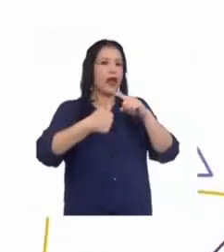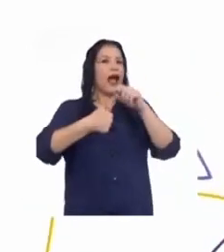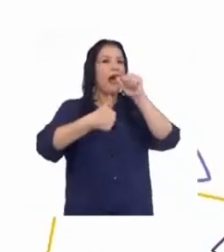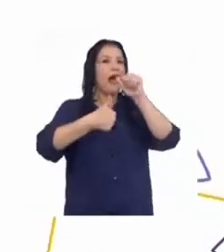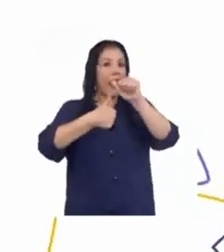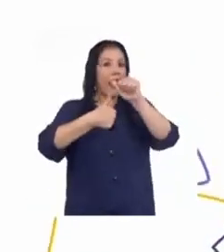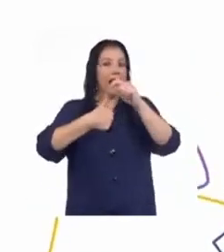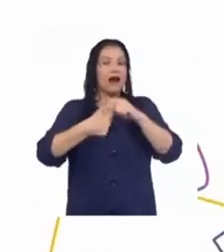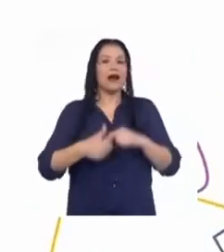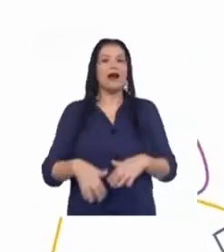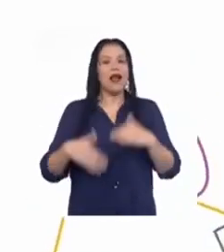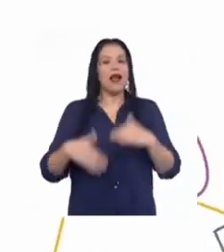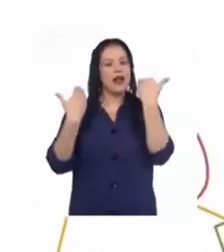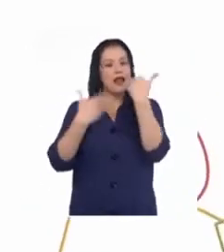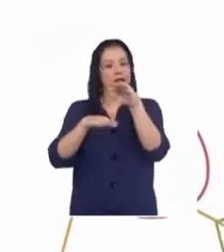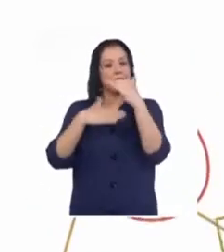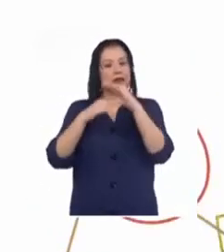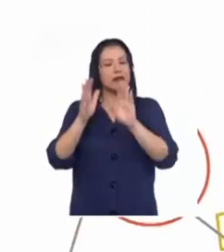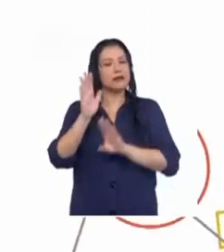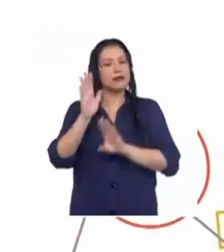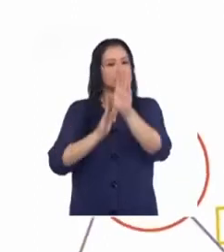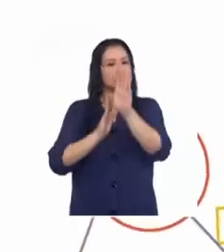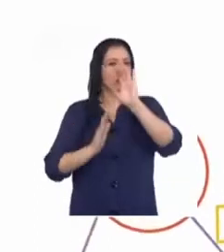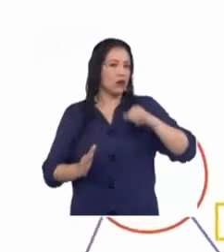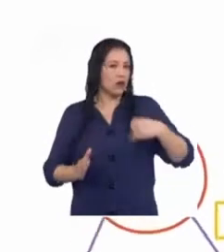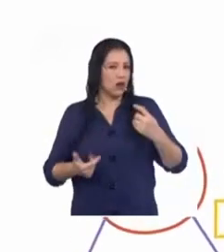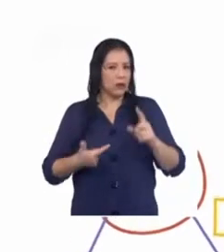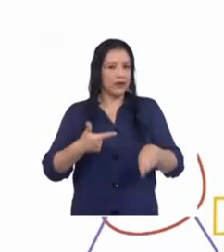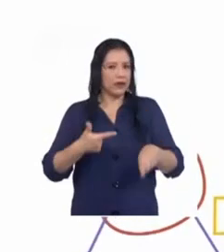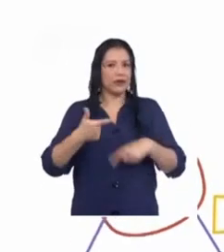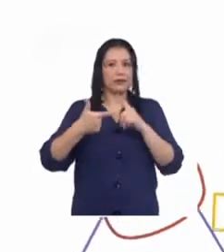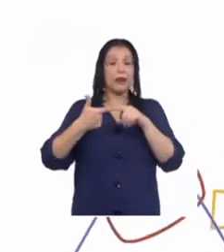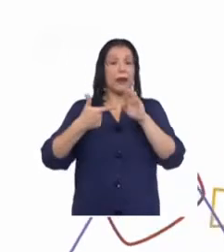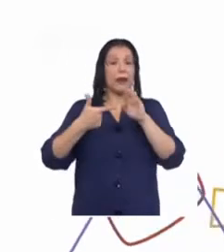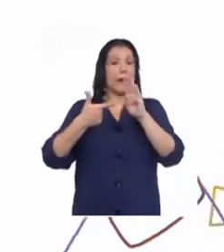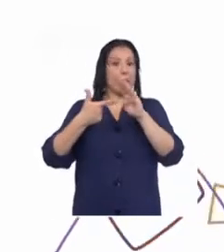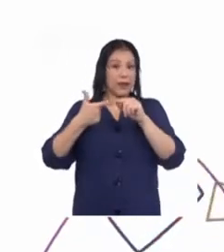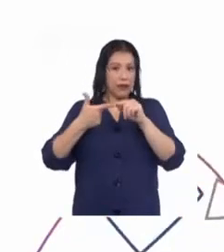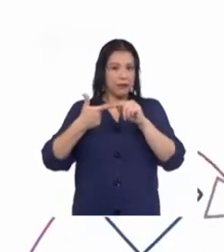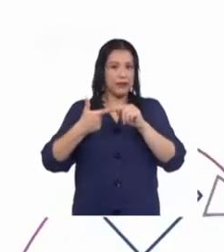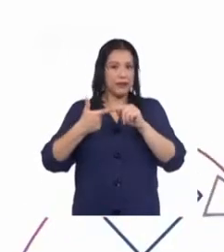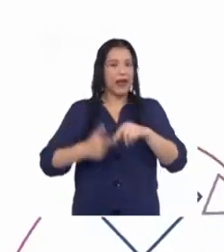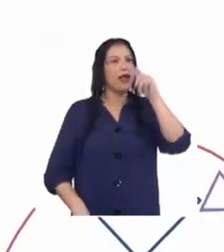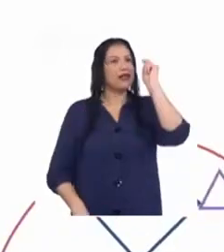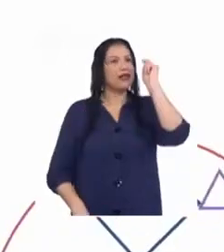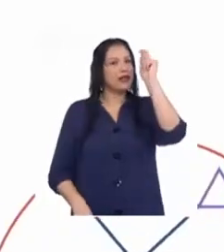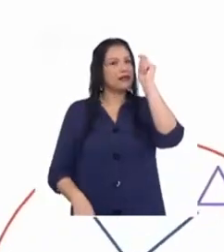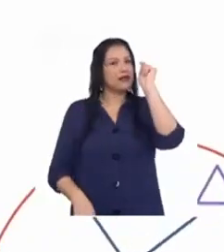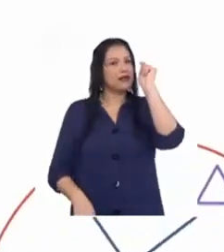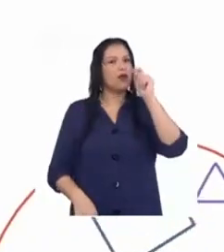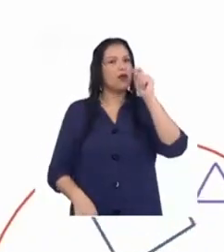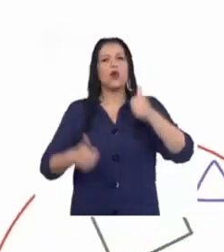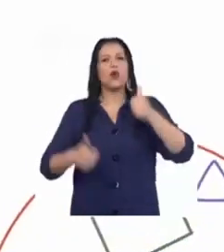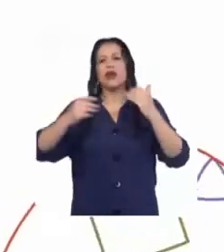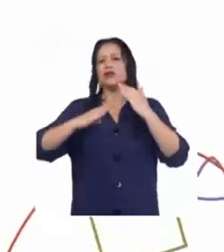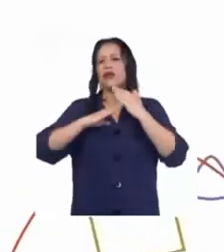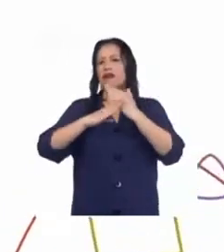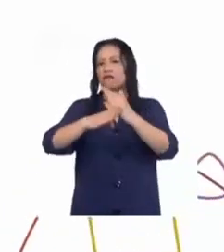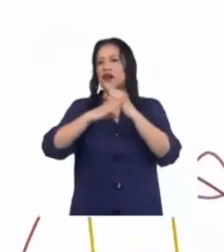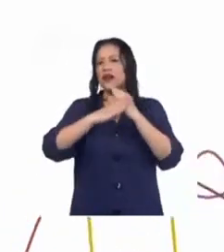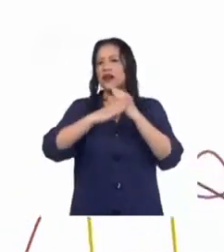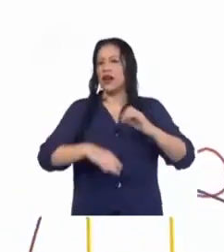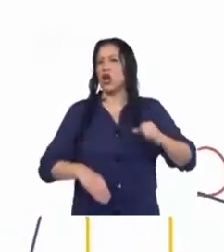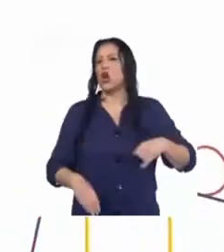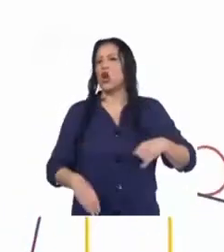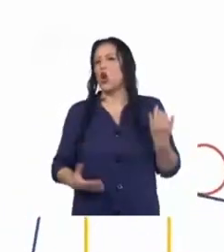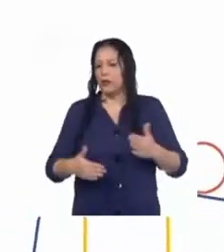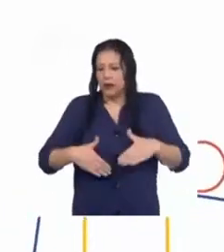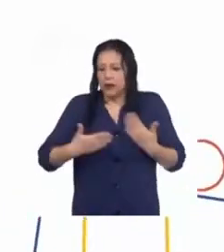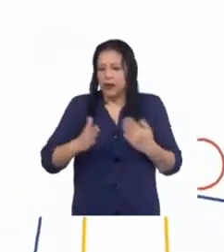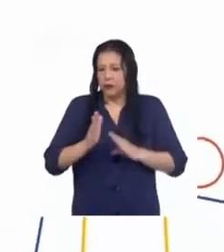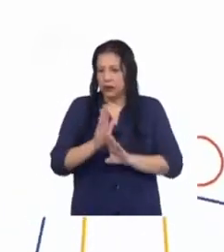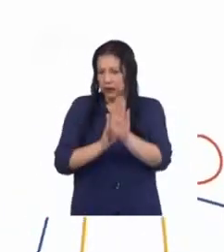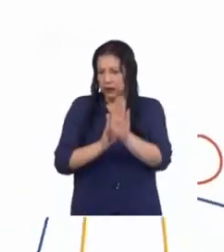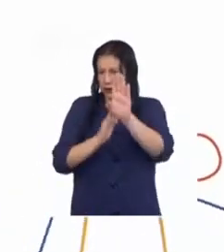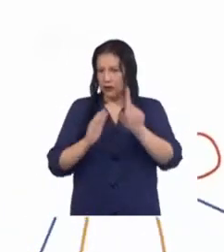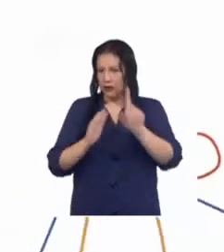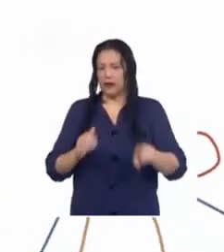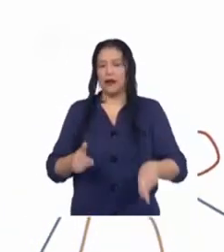Limitantes para el desarrollo de los jóvenes. B. Testimonios sobre los obstáculos que enfrentan los jóvenes para salir